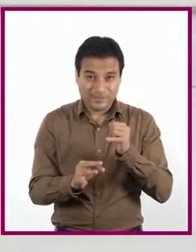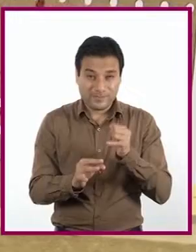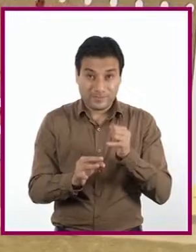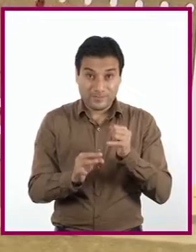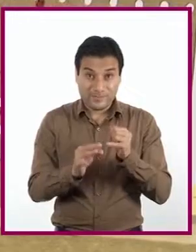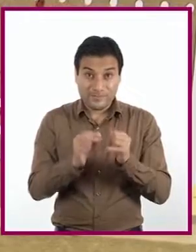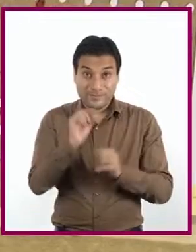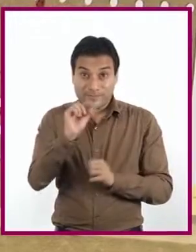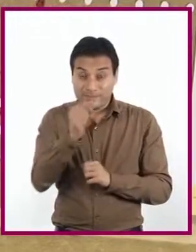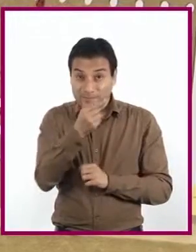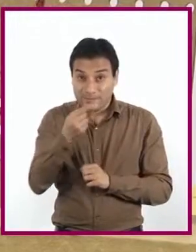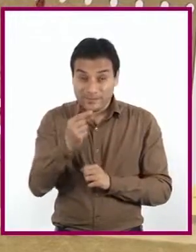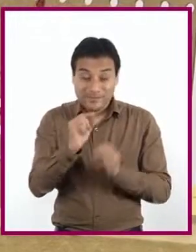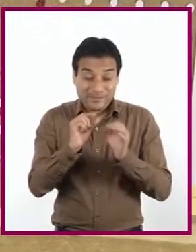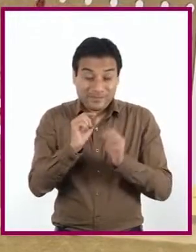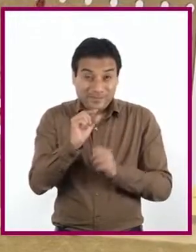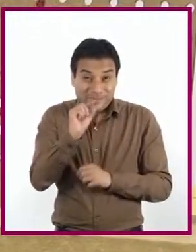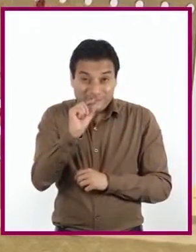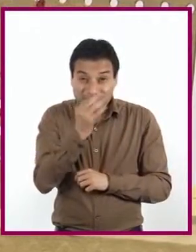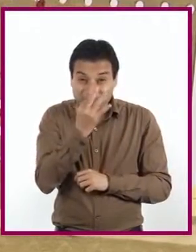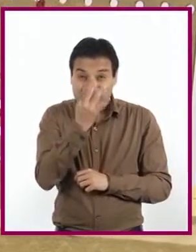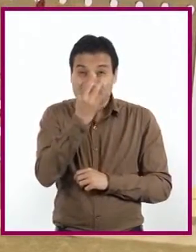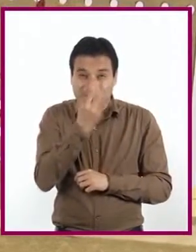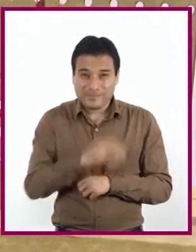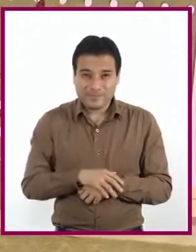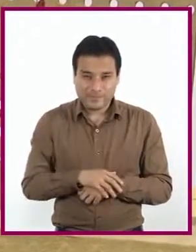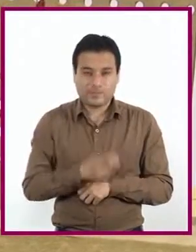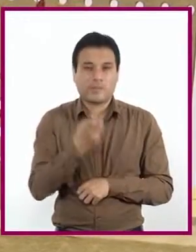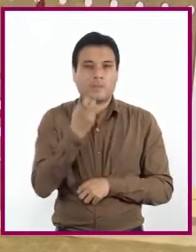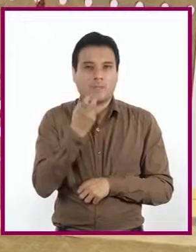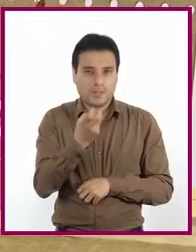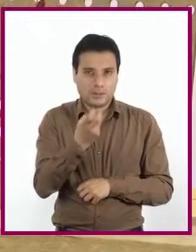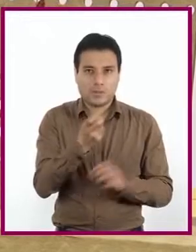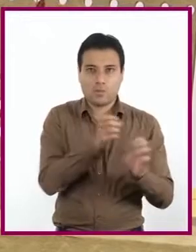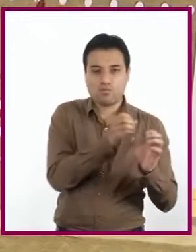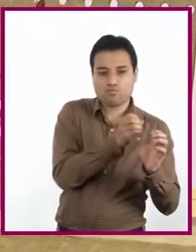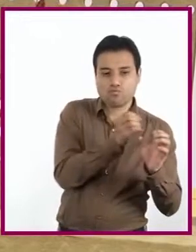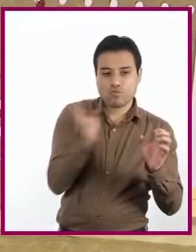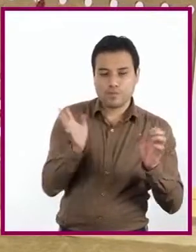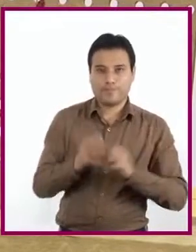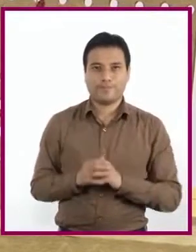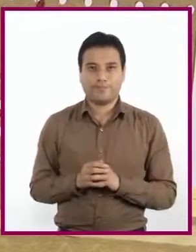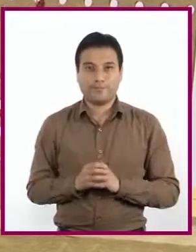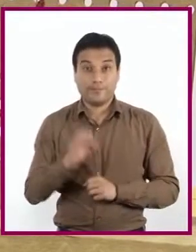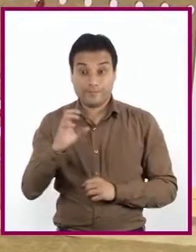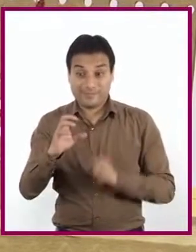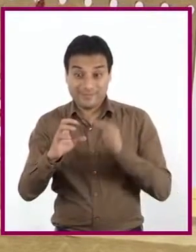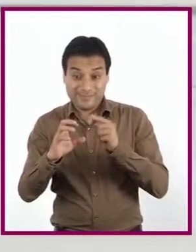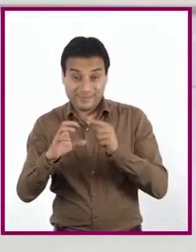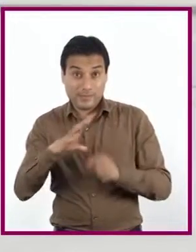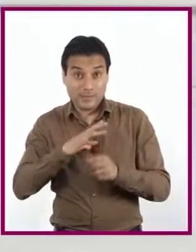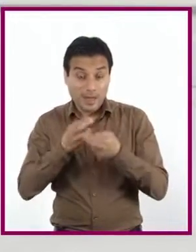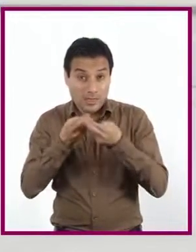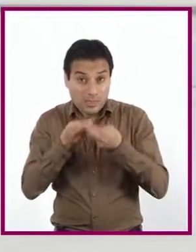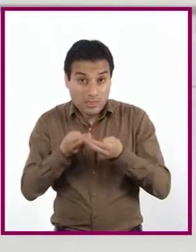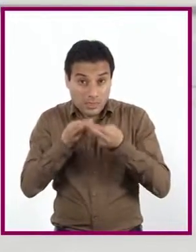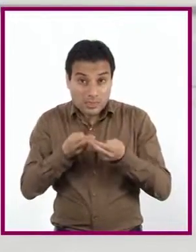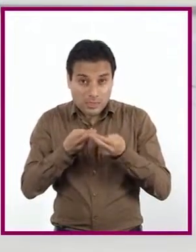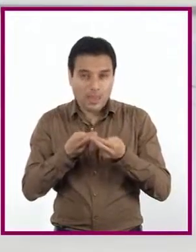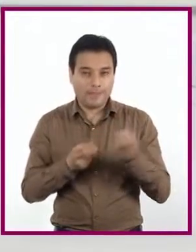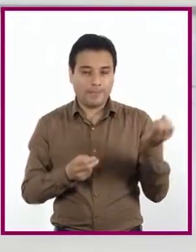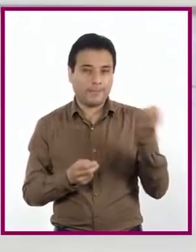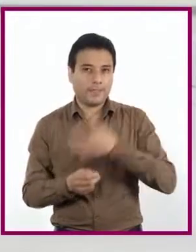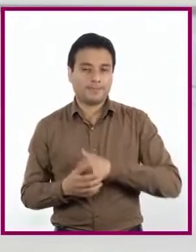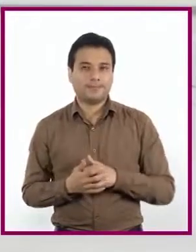a perder electrones y el que tiene más electrones es el que va a aceptarlos. Si ustedes